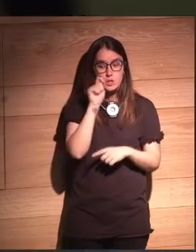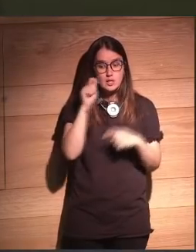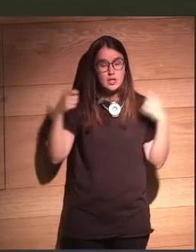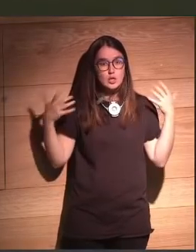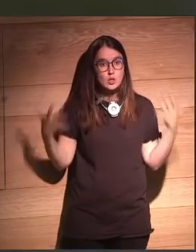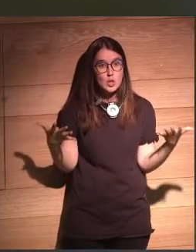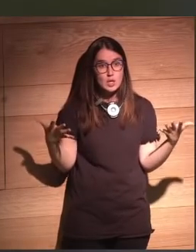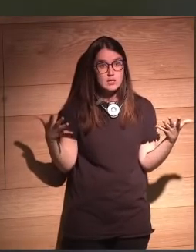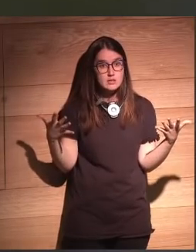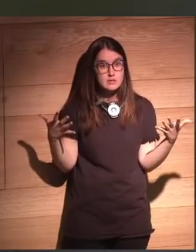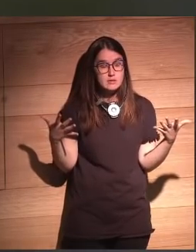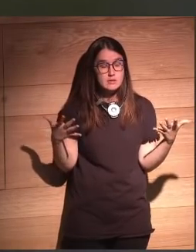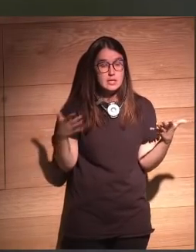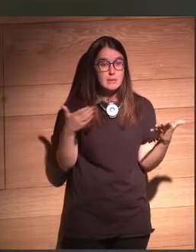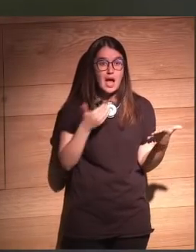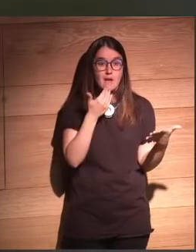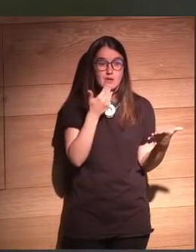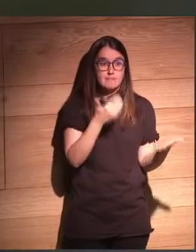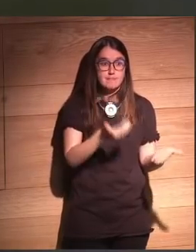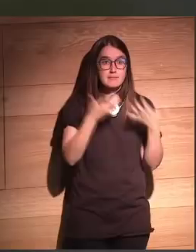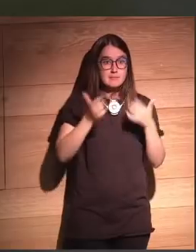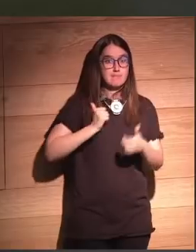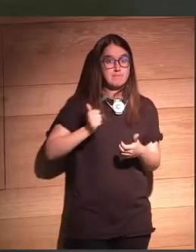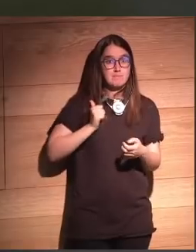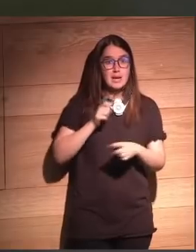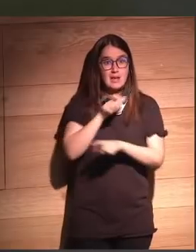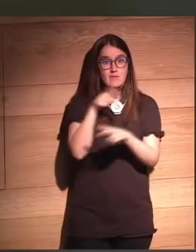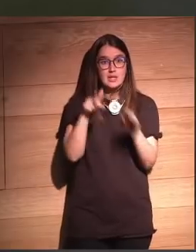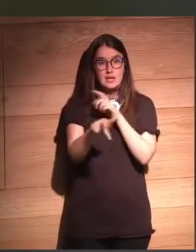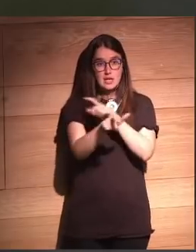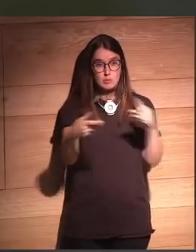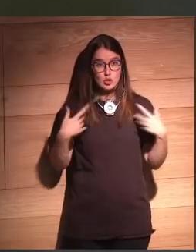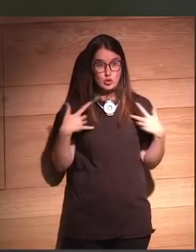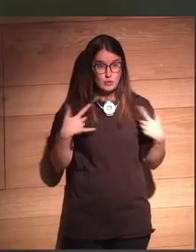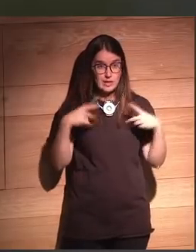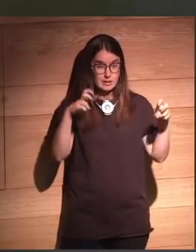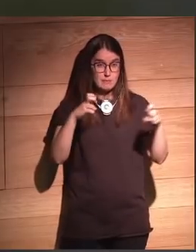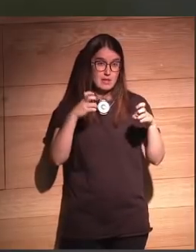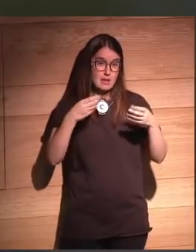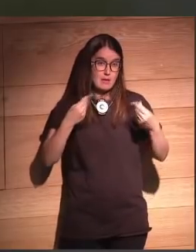pues saquémosle provecho para que la gente no sufra con el tema de vivienda, por lo menos.